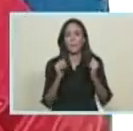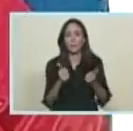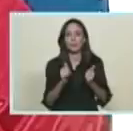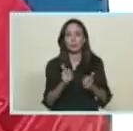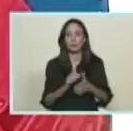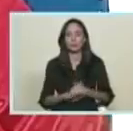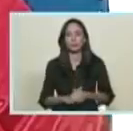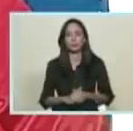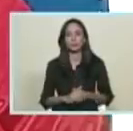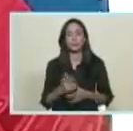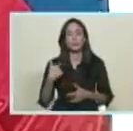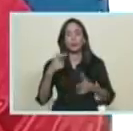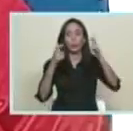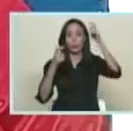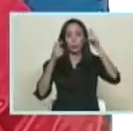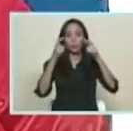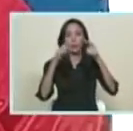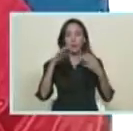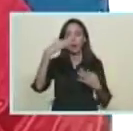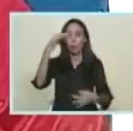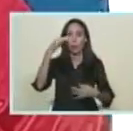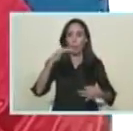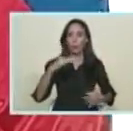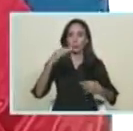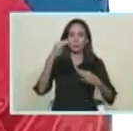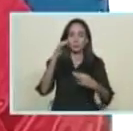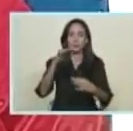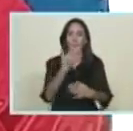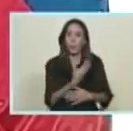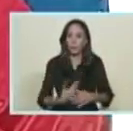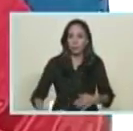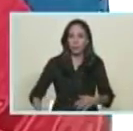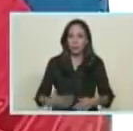Cuando el comandante Chávez postulamos la candidatura del comandante Chávez,